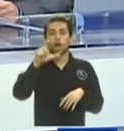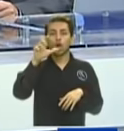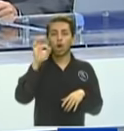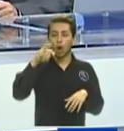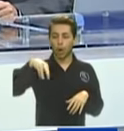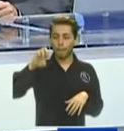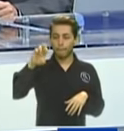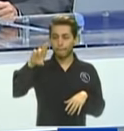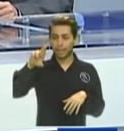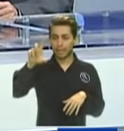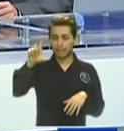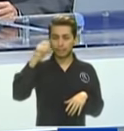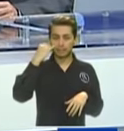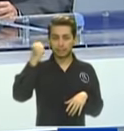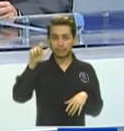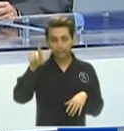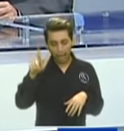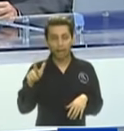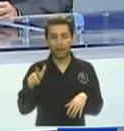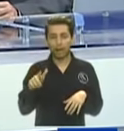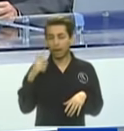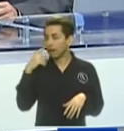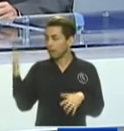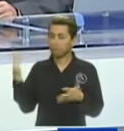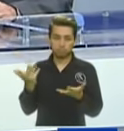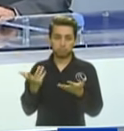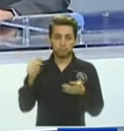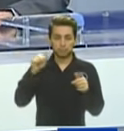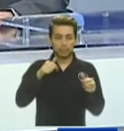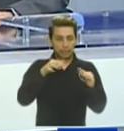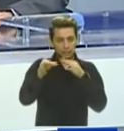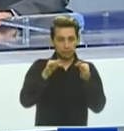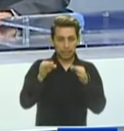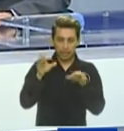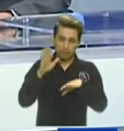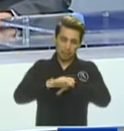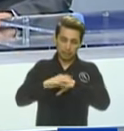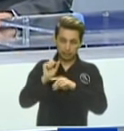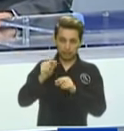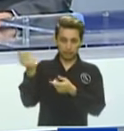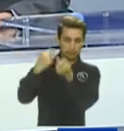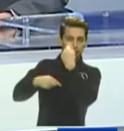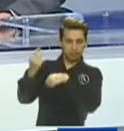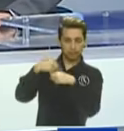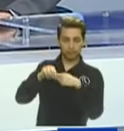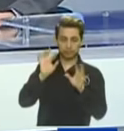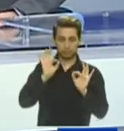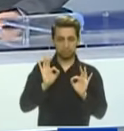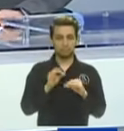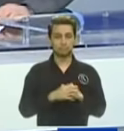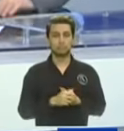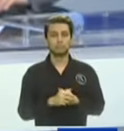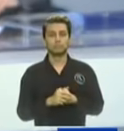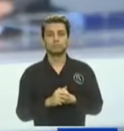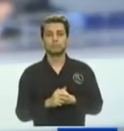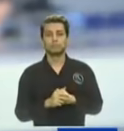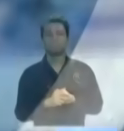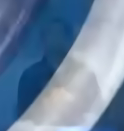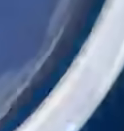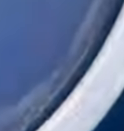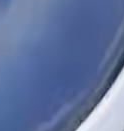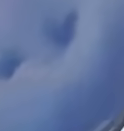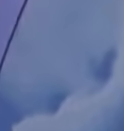movilidad interesante entre el país, así que le pediremos que nos lo explique cuando estemos de regreso.